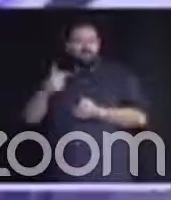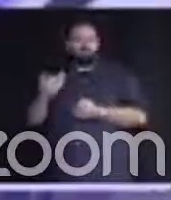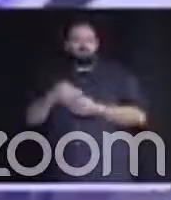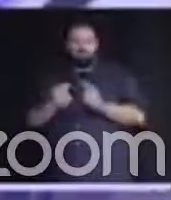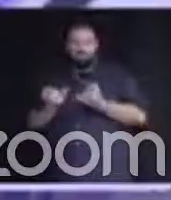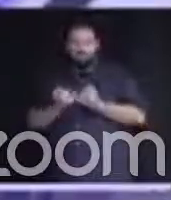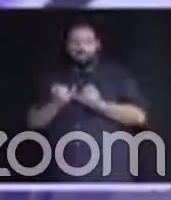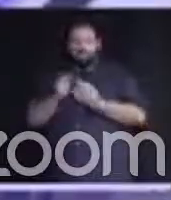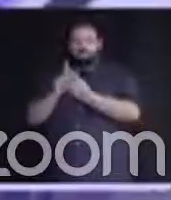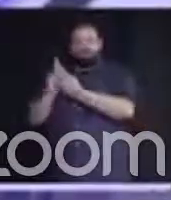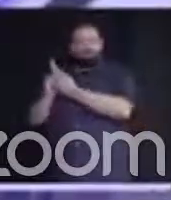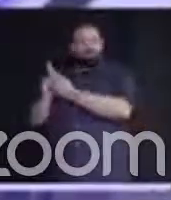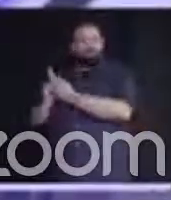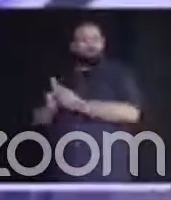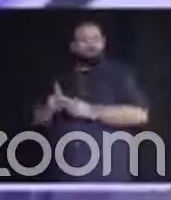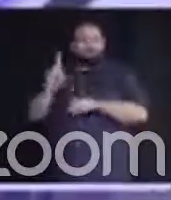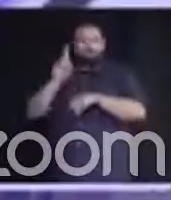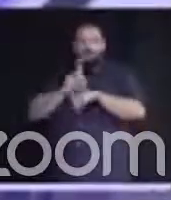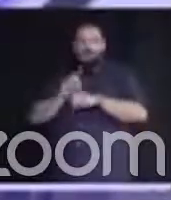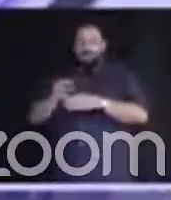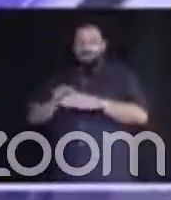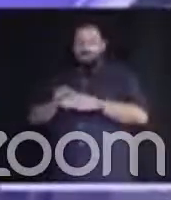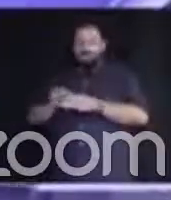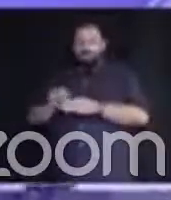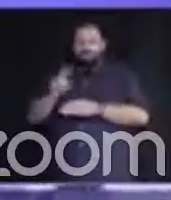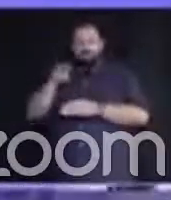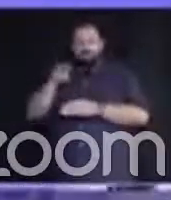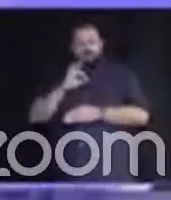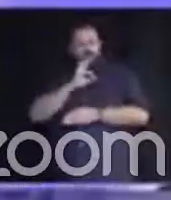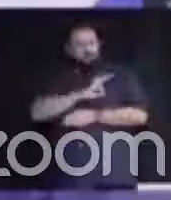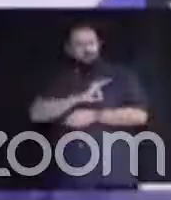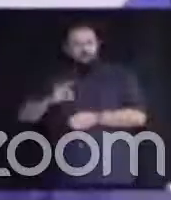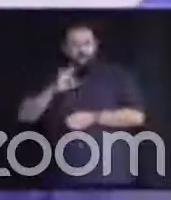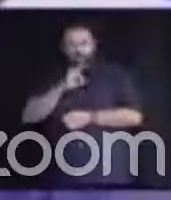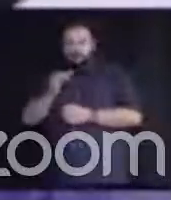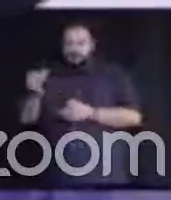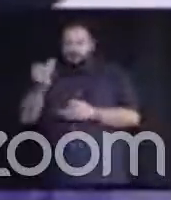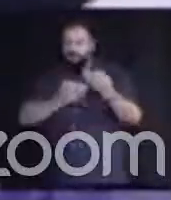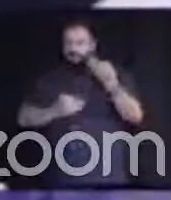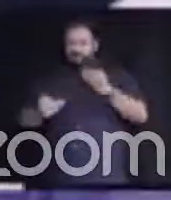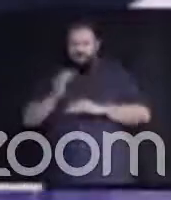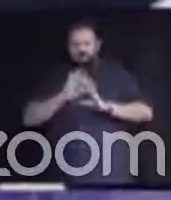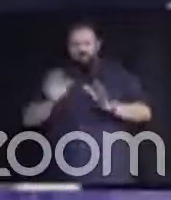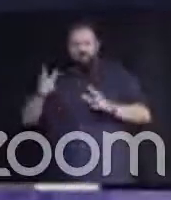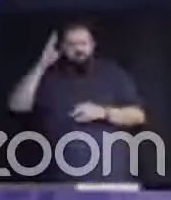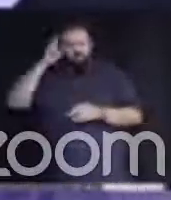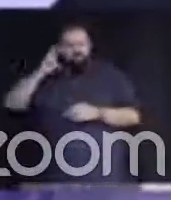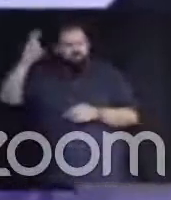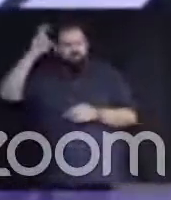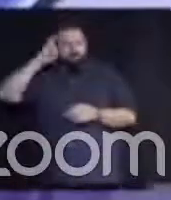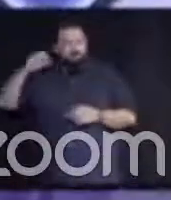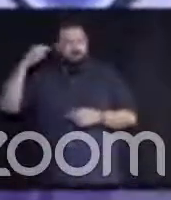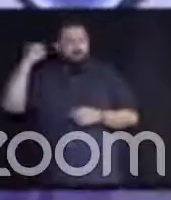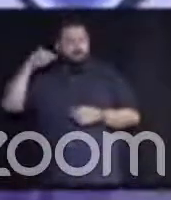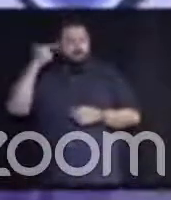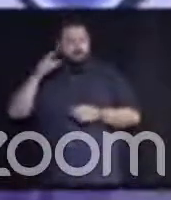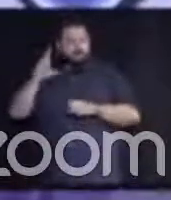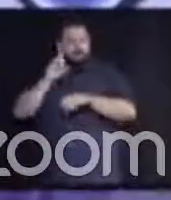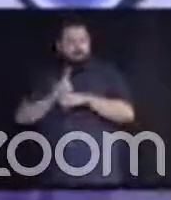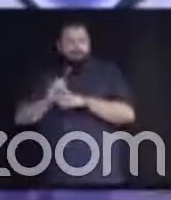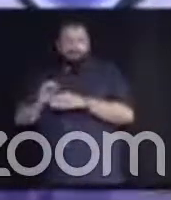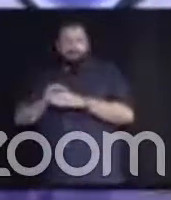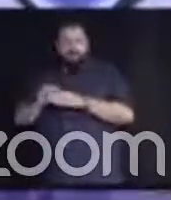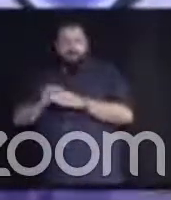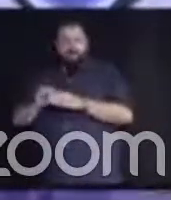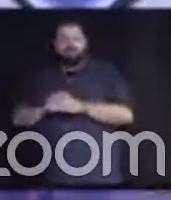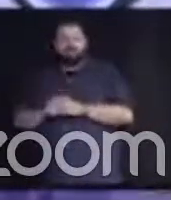en presencia en el día morado, ¿no? Entonces, felicidades a todos los que van a viajar a Guadalajara para estar en el día morado